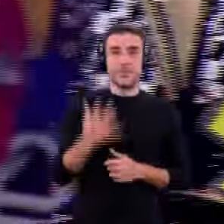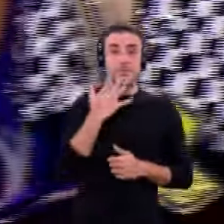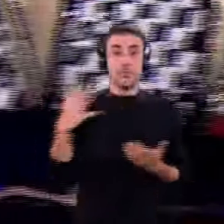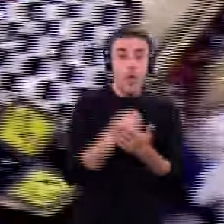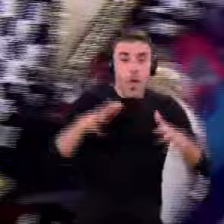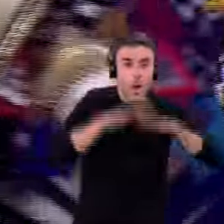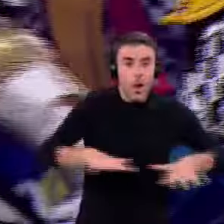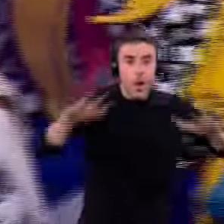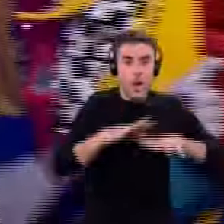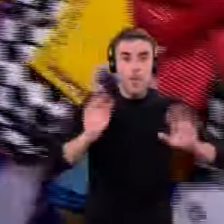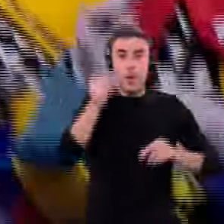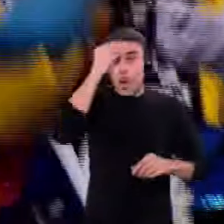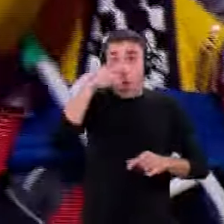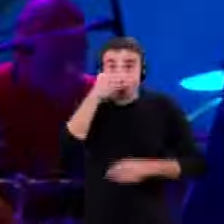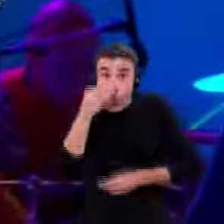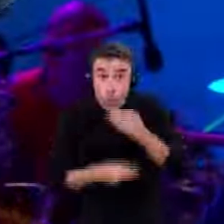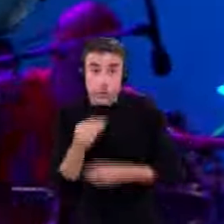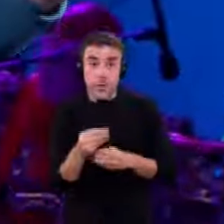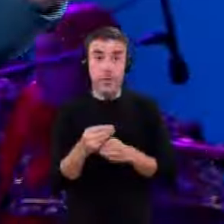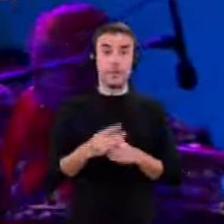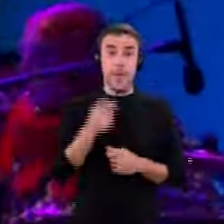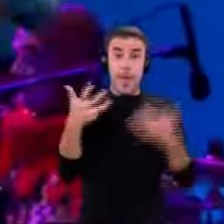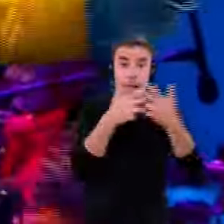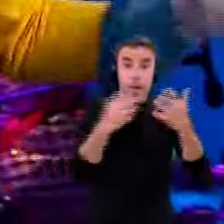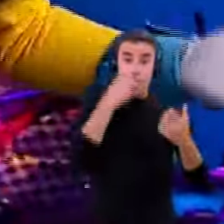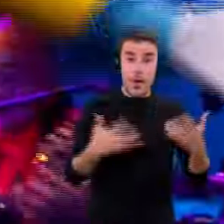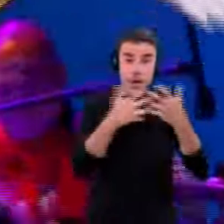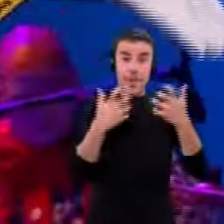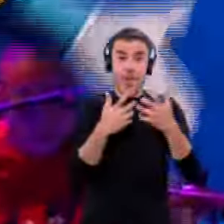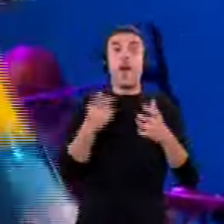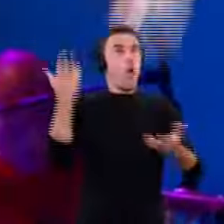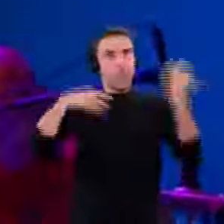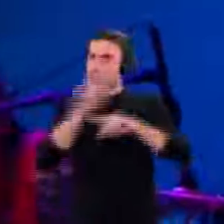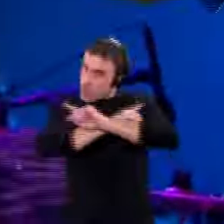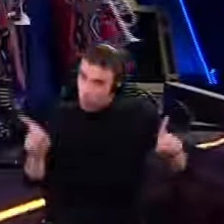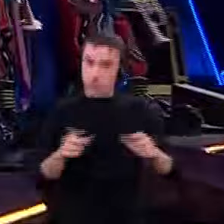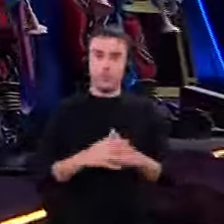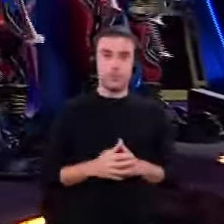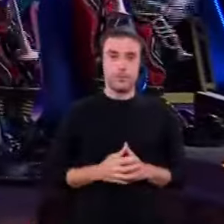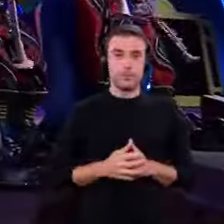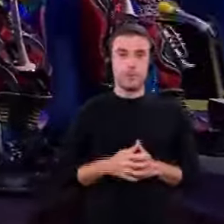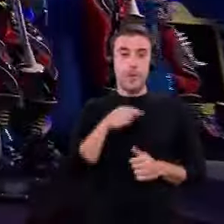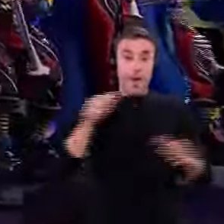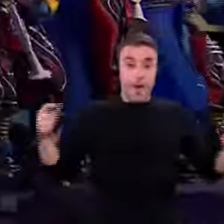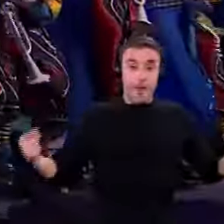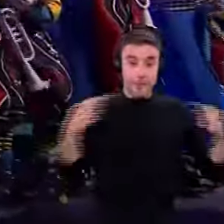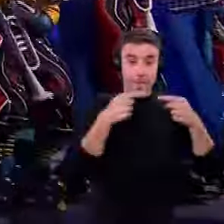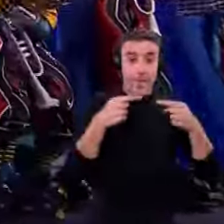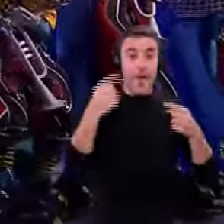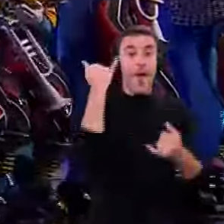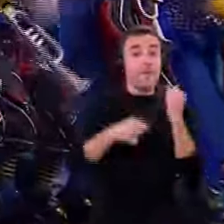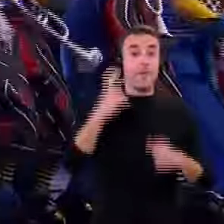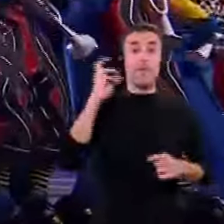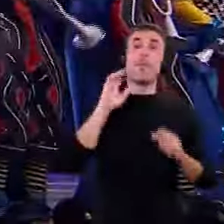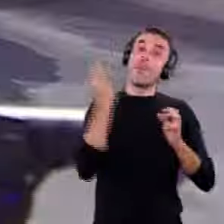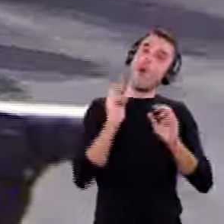talento y este ingenio tú lo usas en hacer buenas letras en vez de poner excusa, esto sí volvería a ser un concurso de